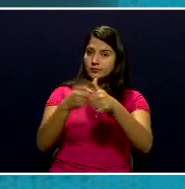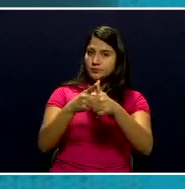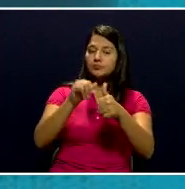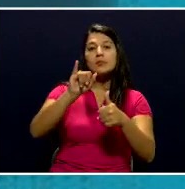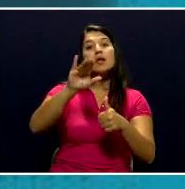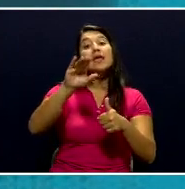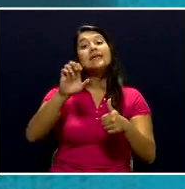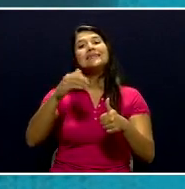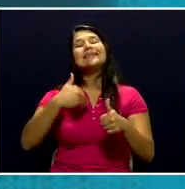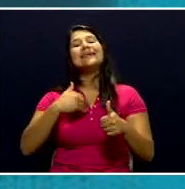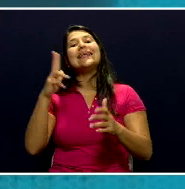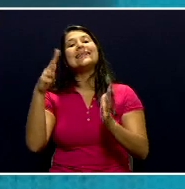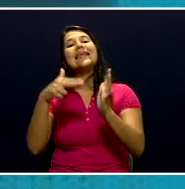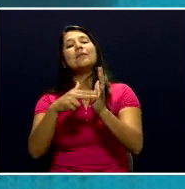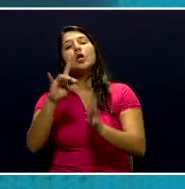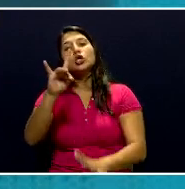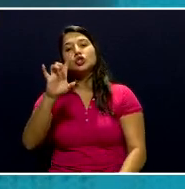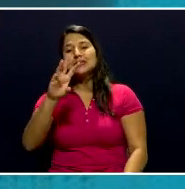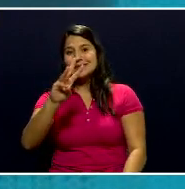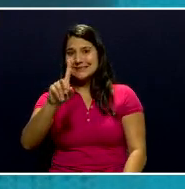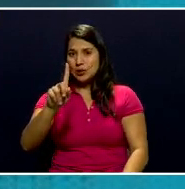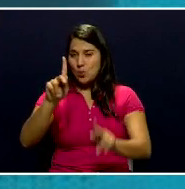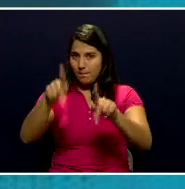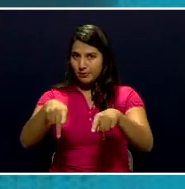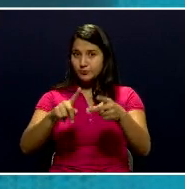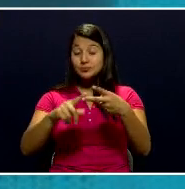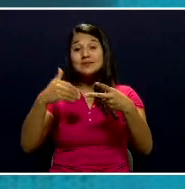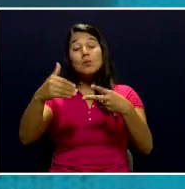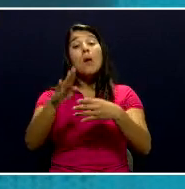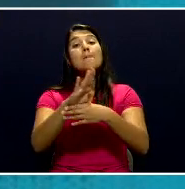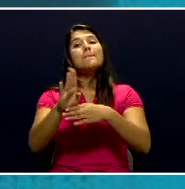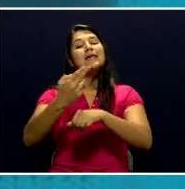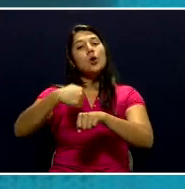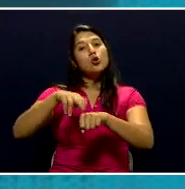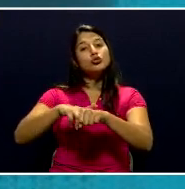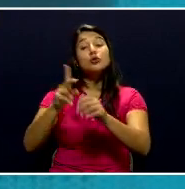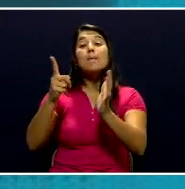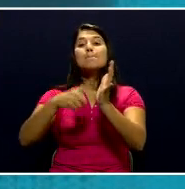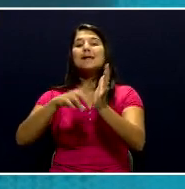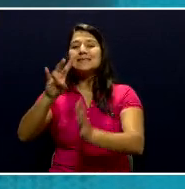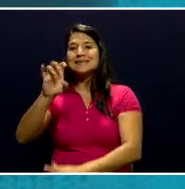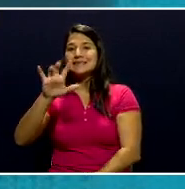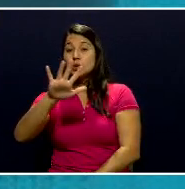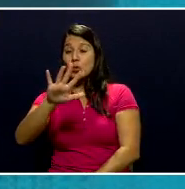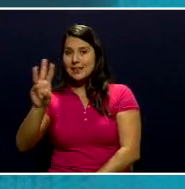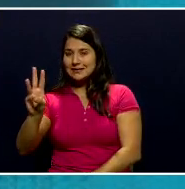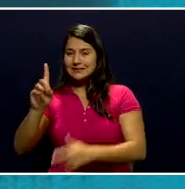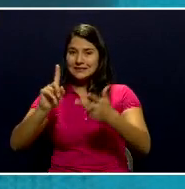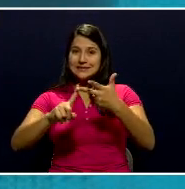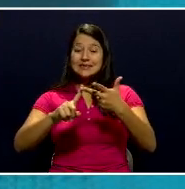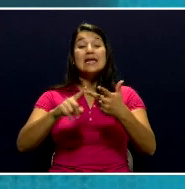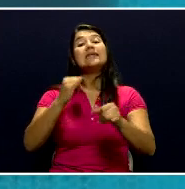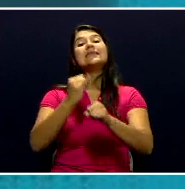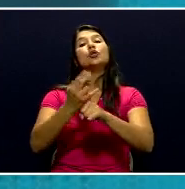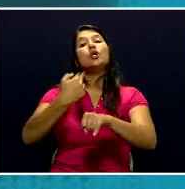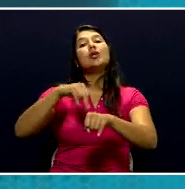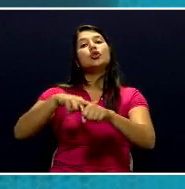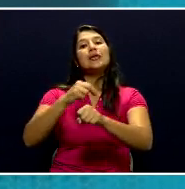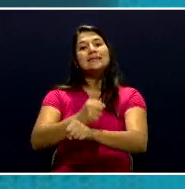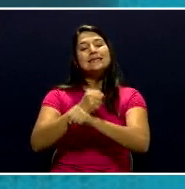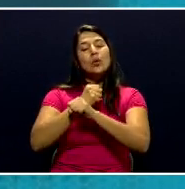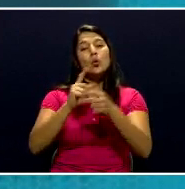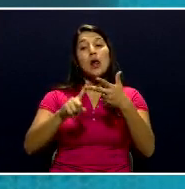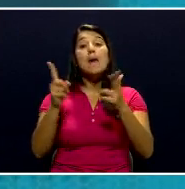Electricidad con 3,861 personas, después el Banco Nacional con 1,756 y el Instituto Nacional de Seguros